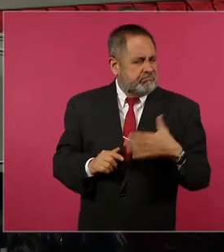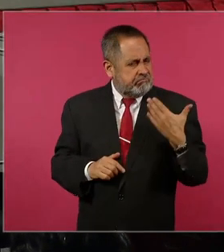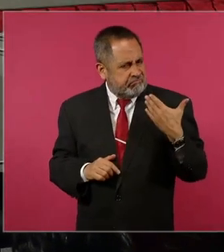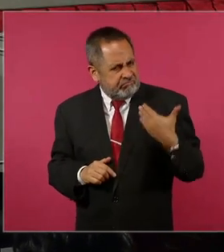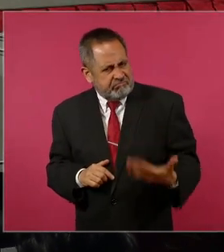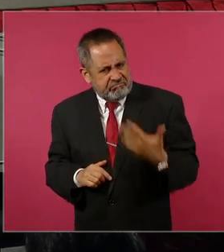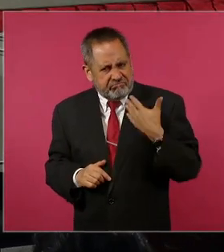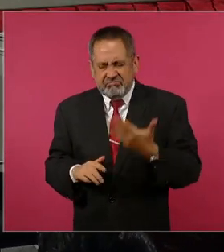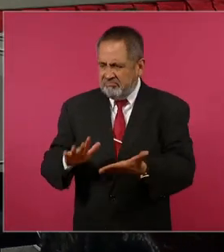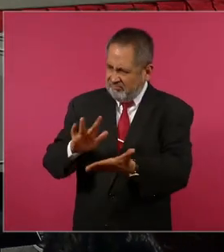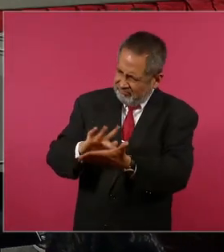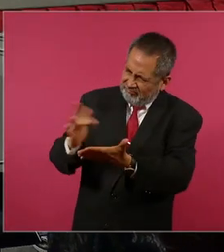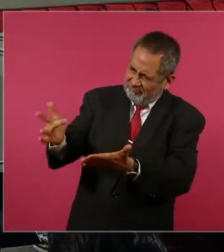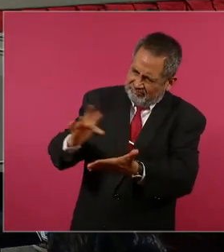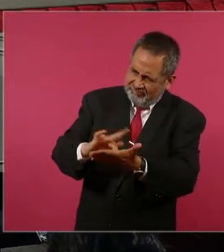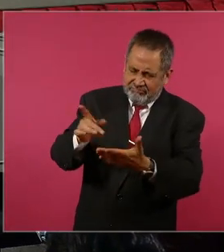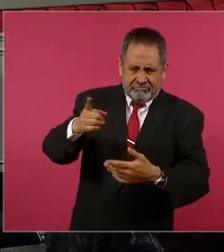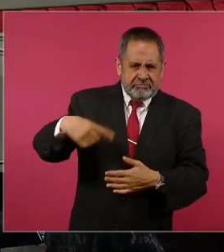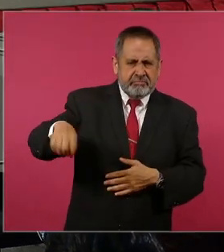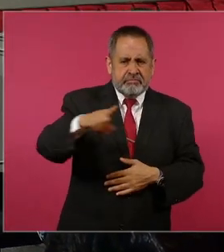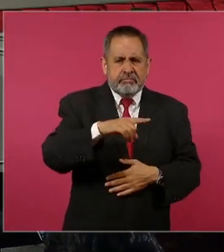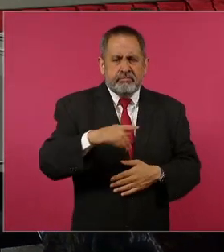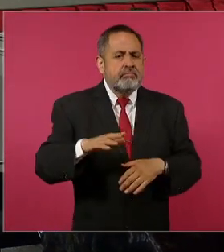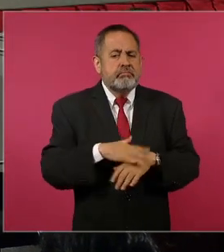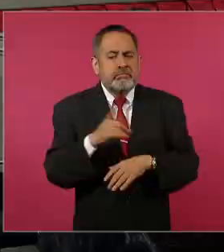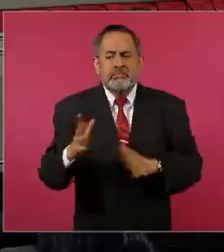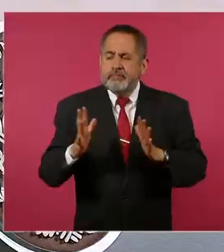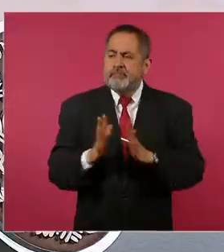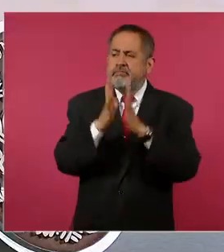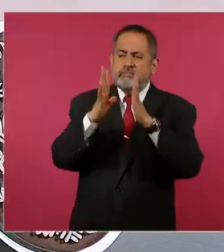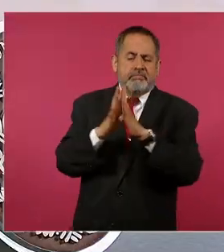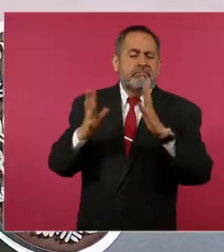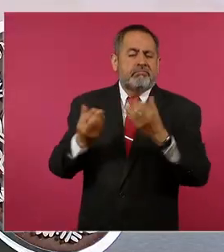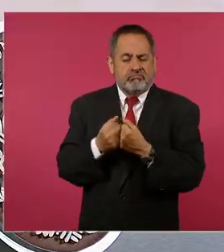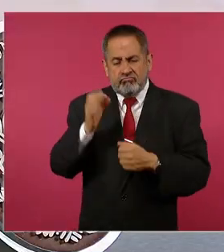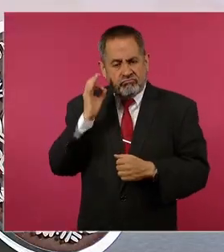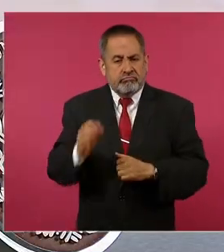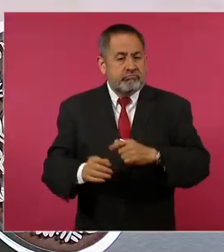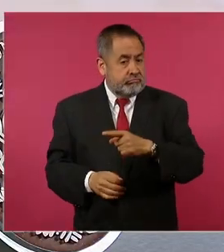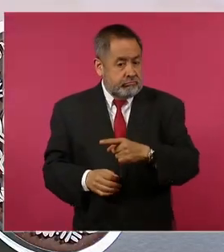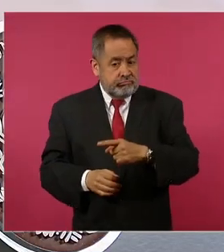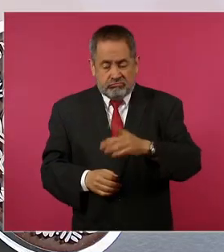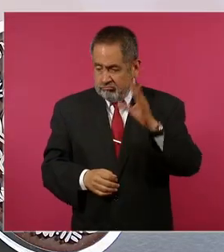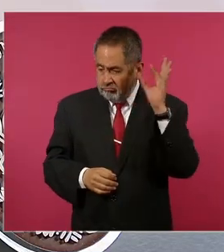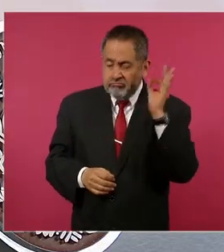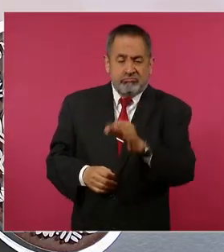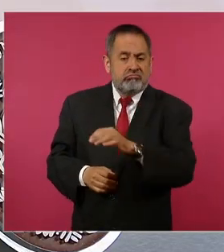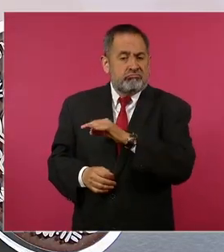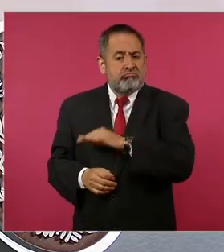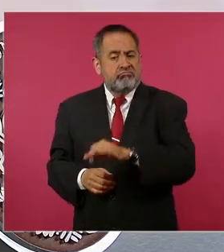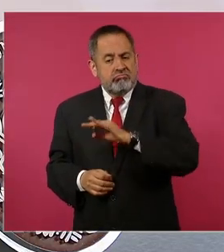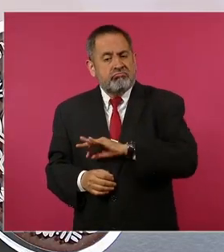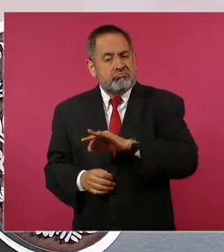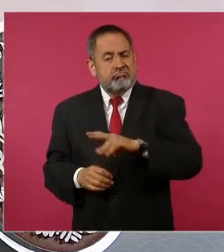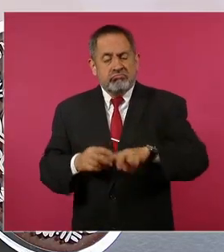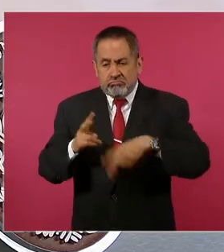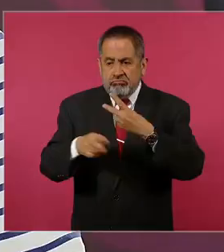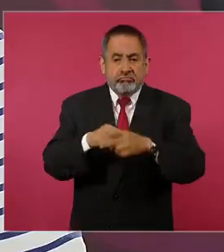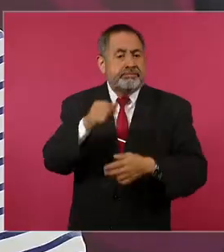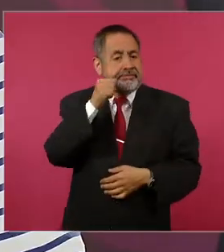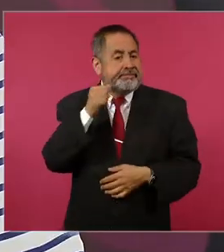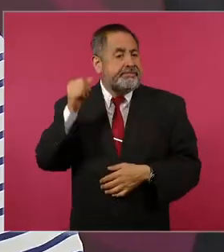Reconocerle, agradecerle en general por su participación, porque hizo posible que los